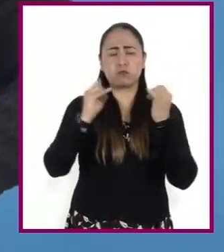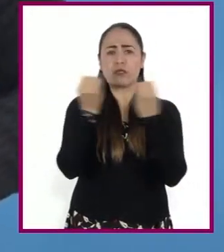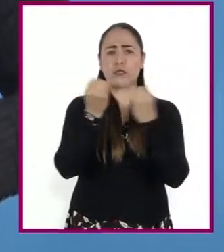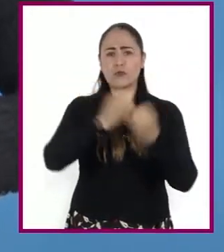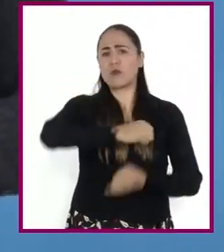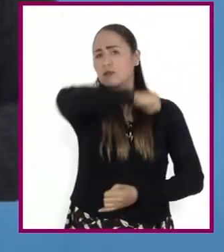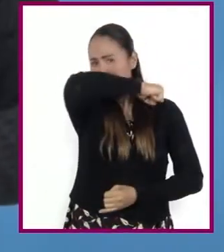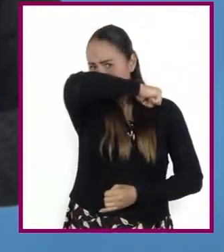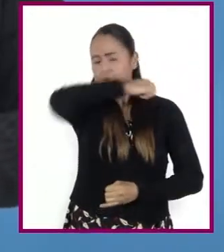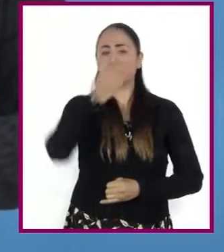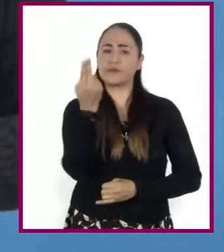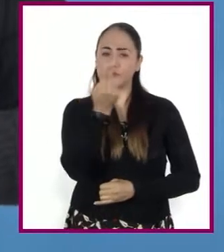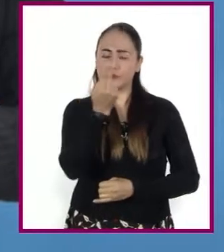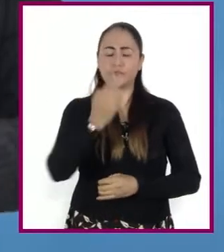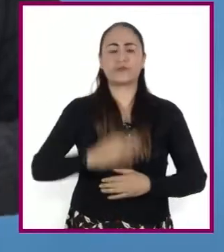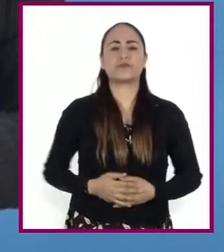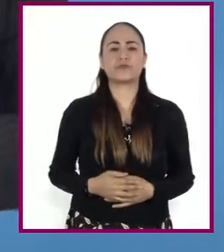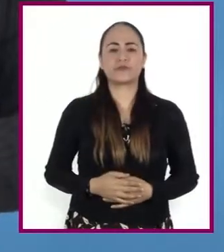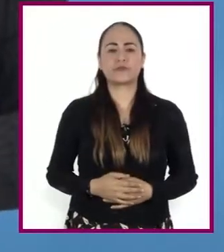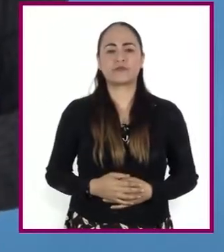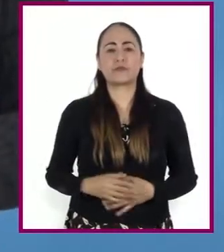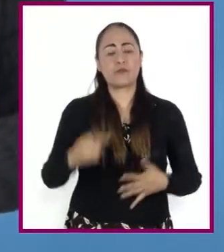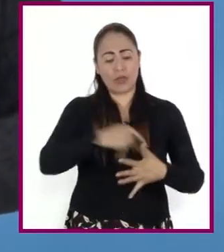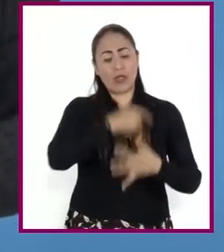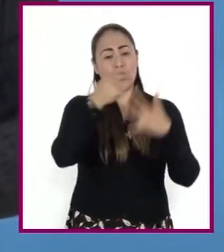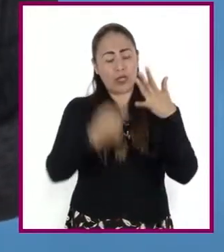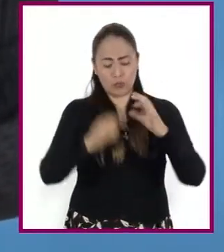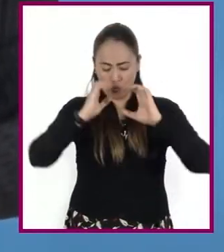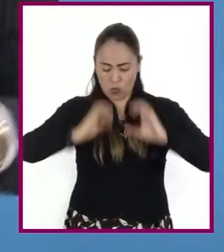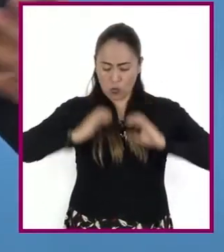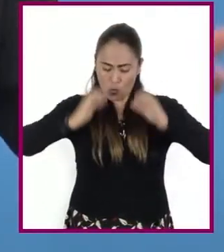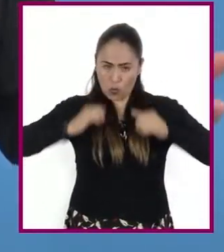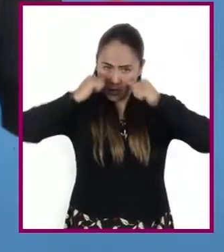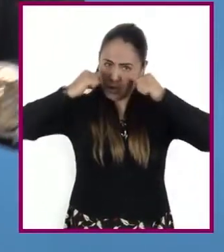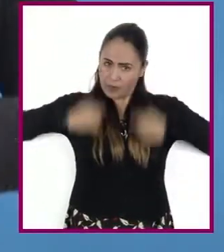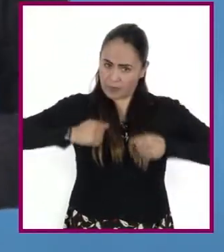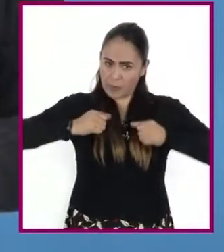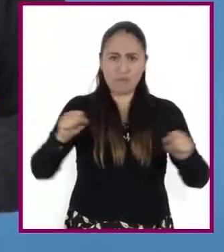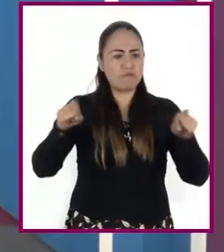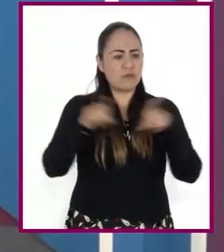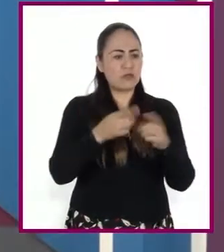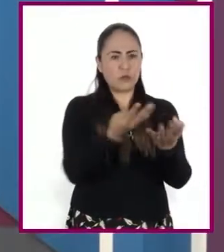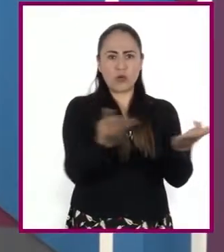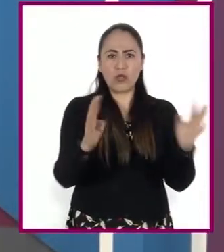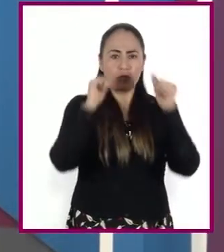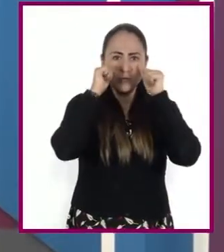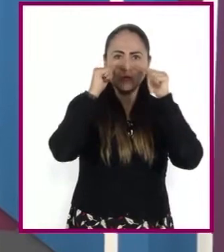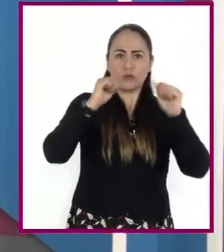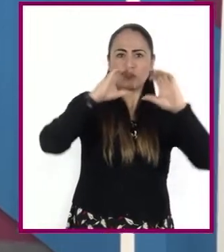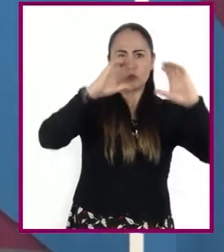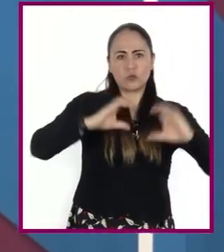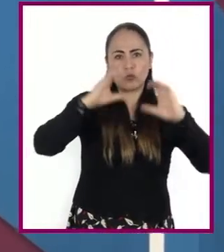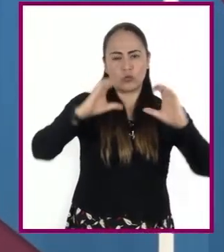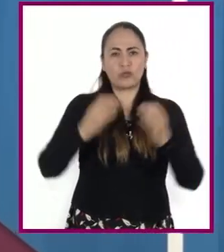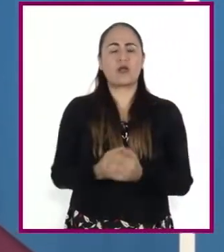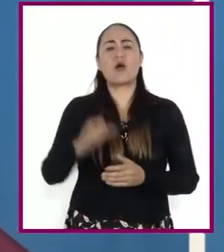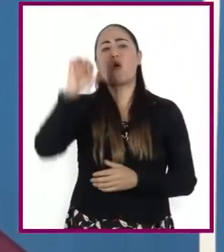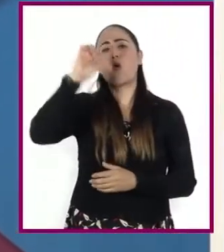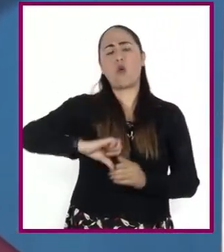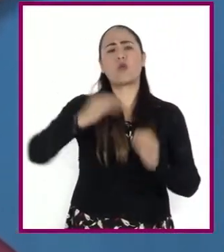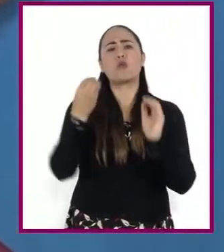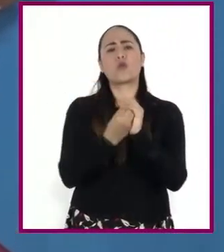el estornudo de etiqueta, ya que al cuidarnos nosotros mismos, cuidamos a todos. En esta sesión,